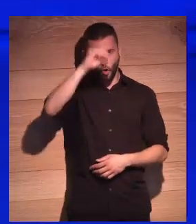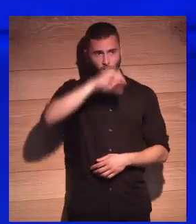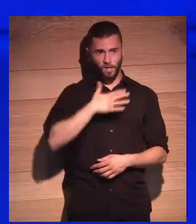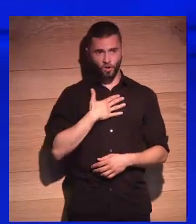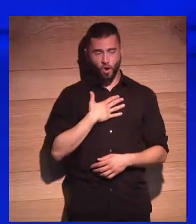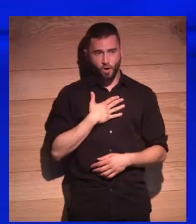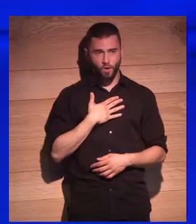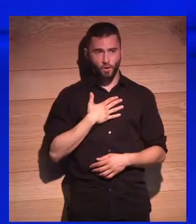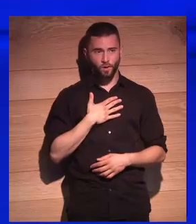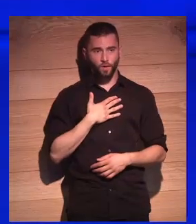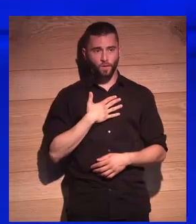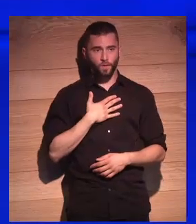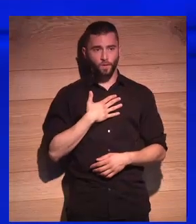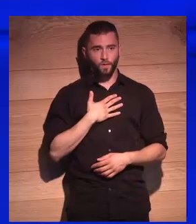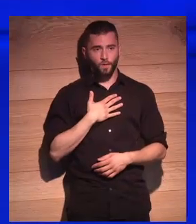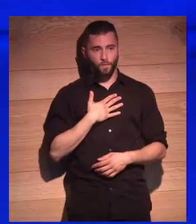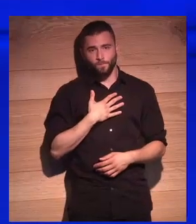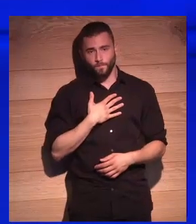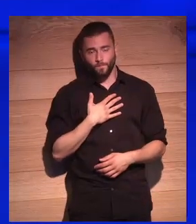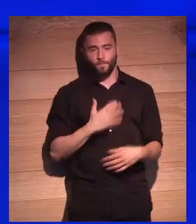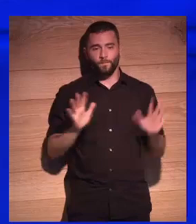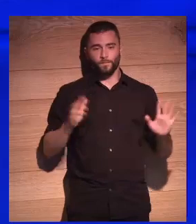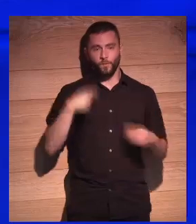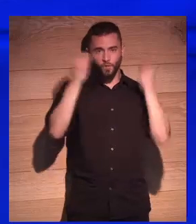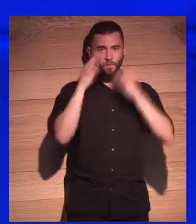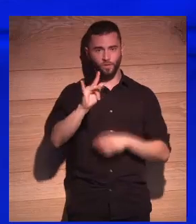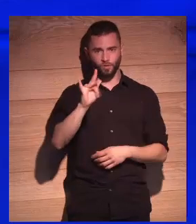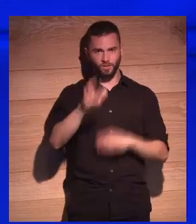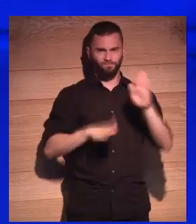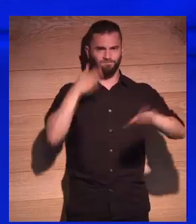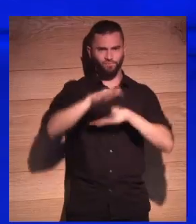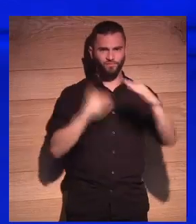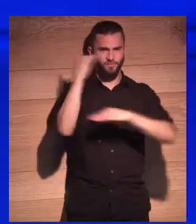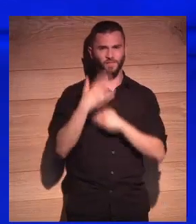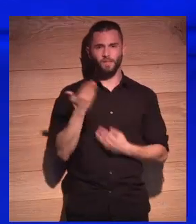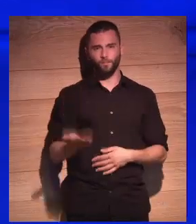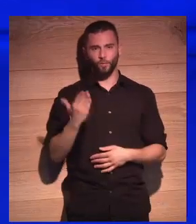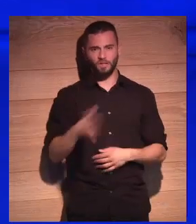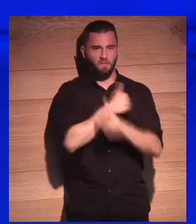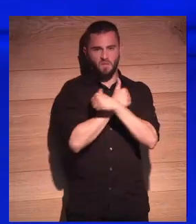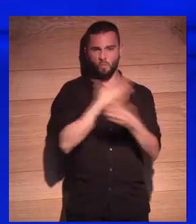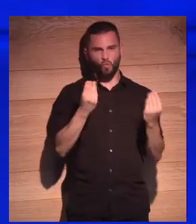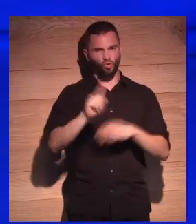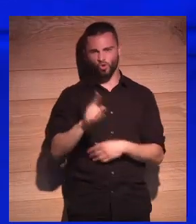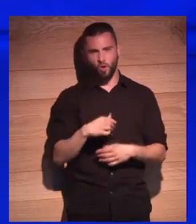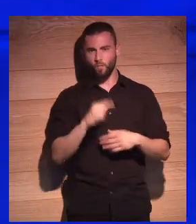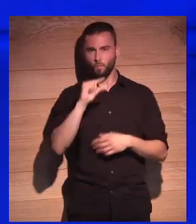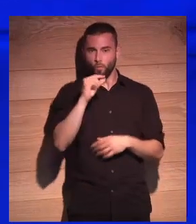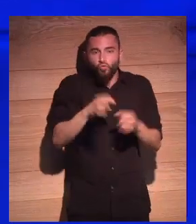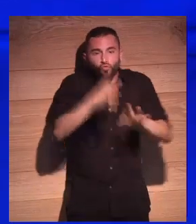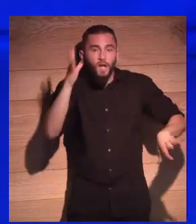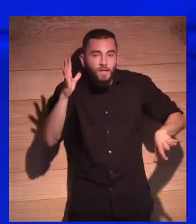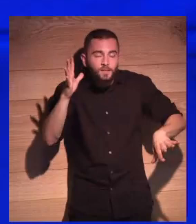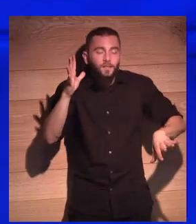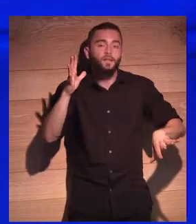un poco hacer, pero yo creo que sí, que este es el gran salto y no creo que debemos esperar tampoco tanto. O sea, con un poco de